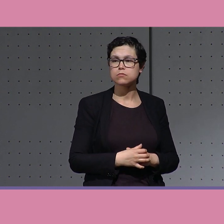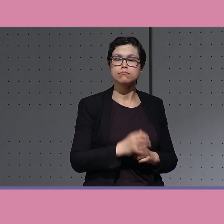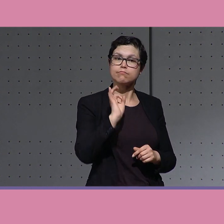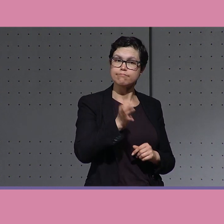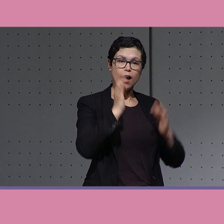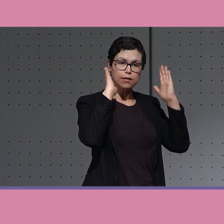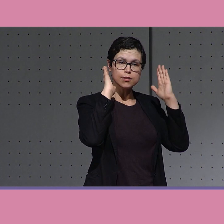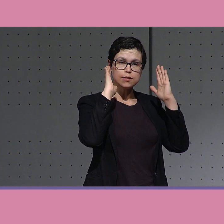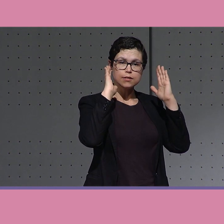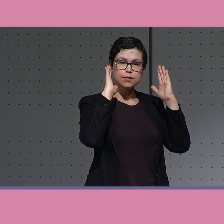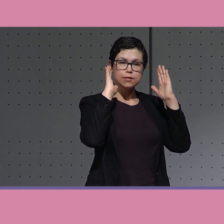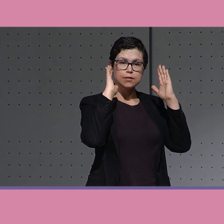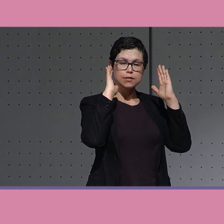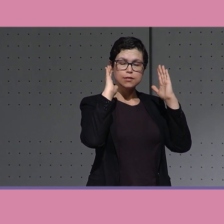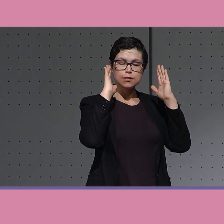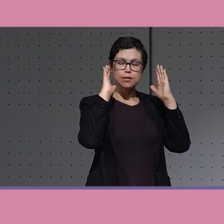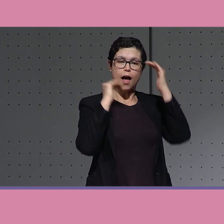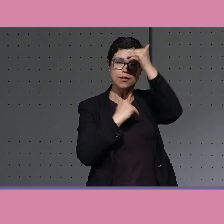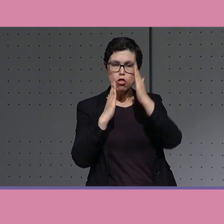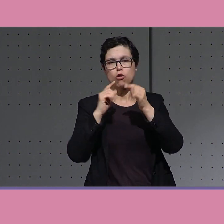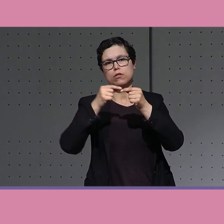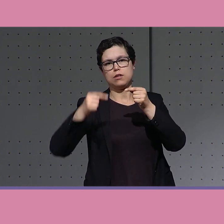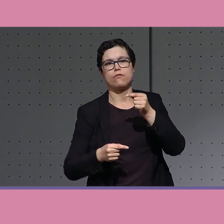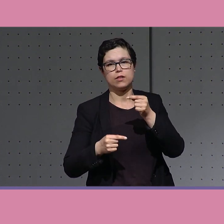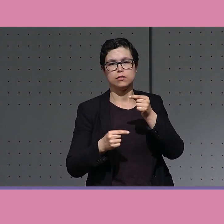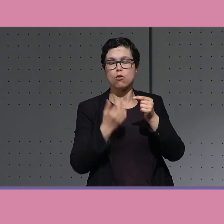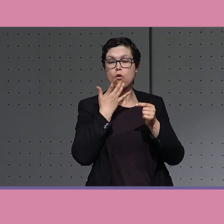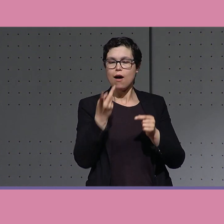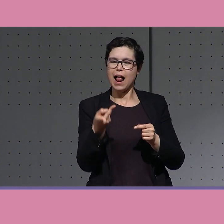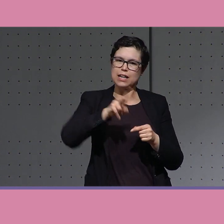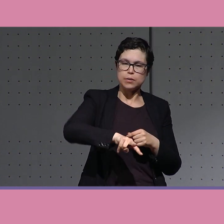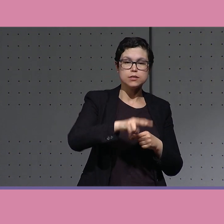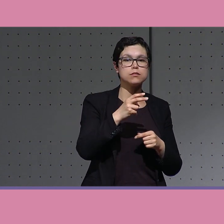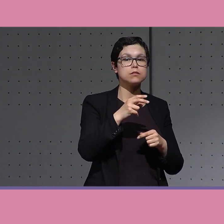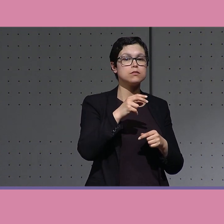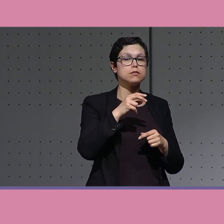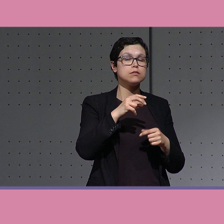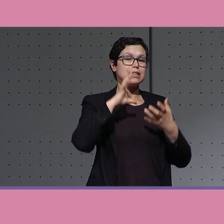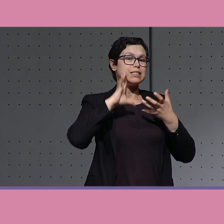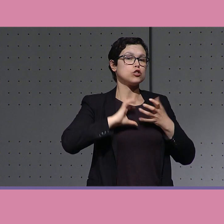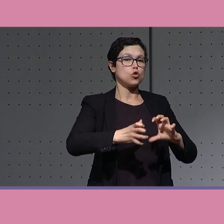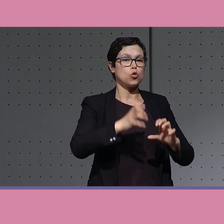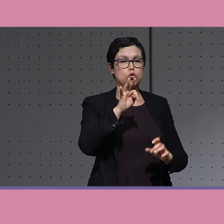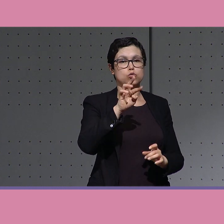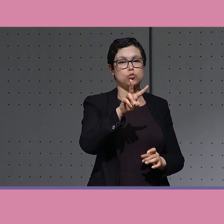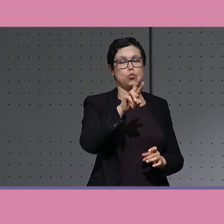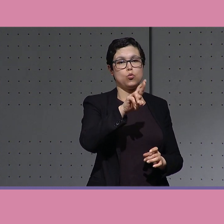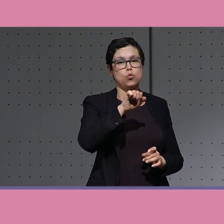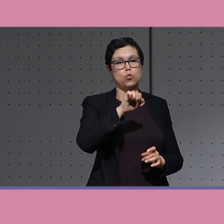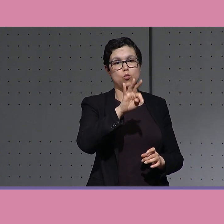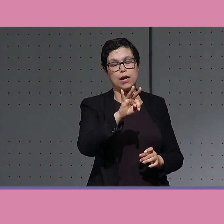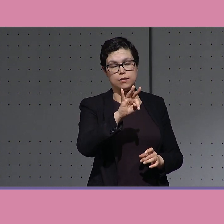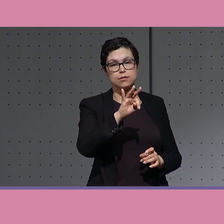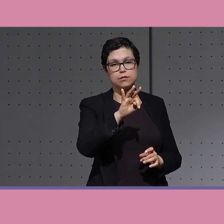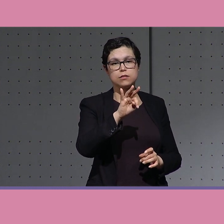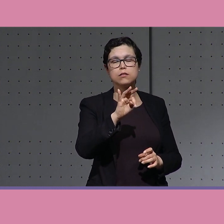TDAH. Si lo cogemos al revés y decimos Tourette como trastorno, pues hasta un 60%, incluso más, en